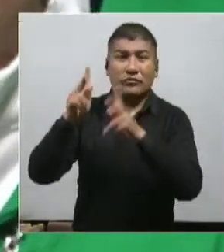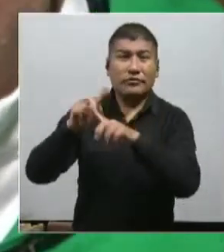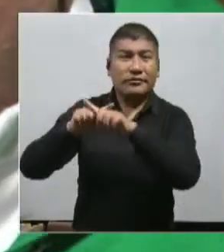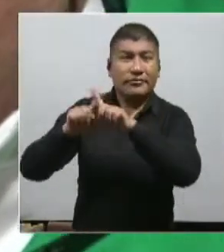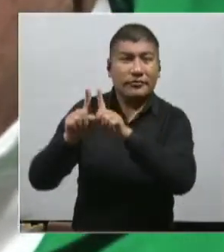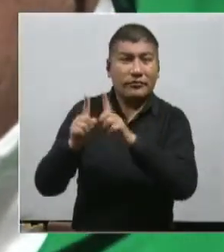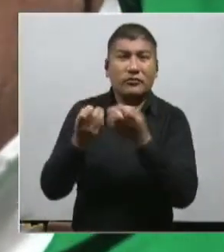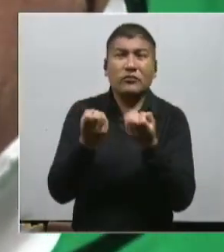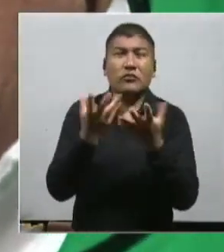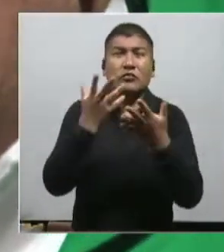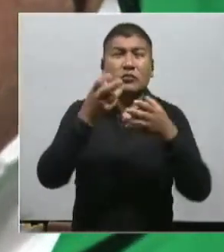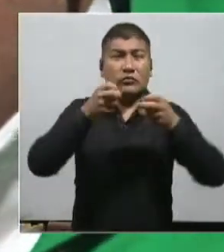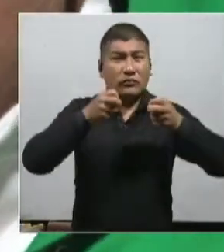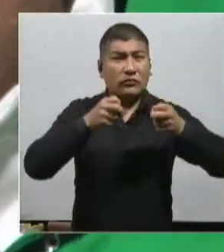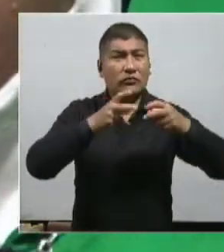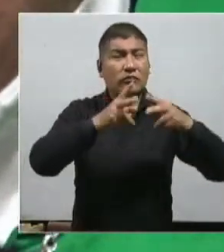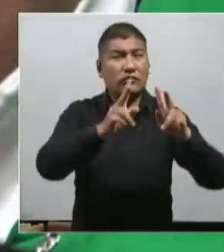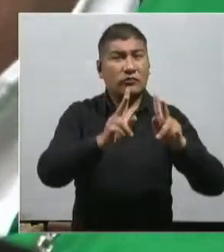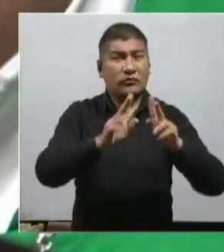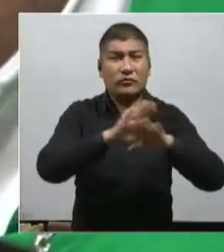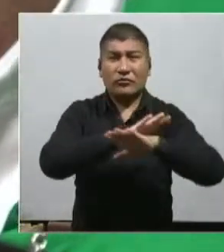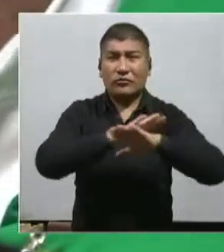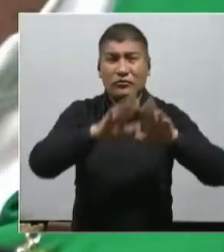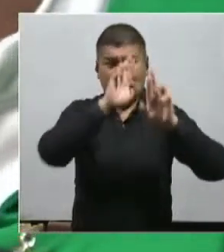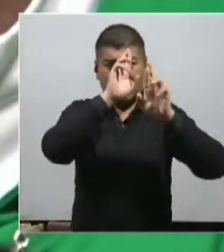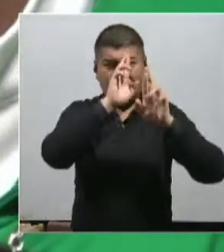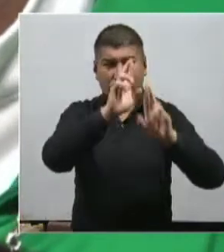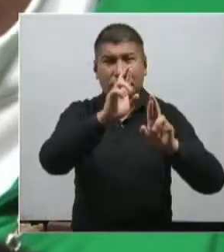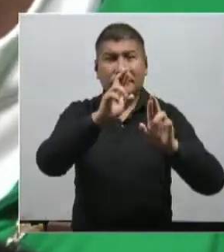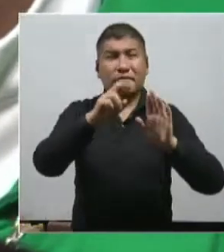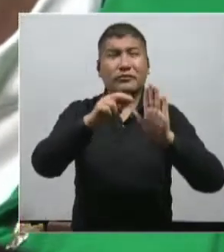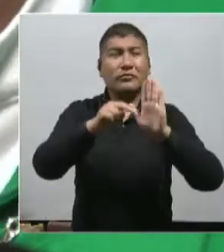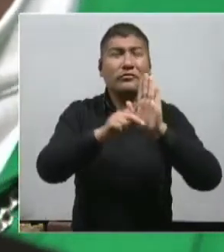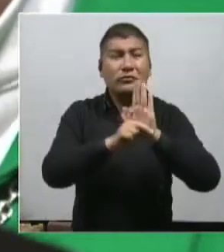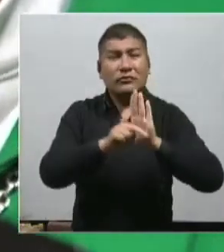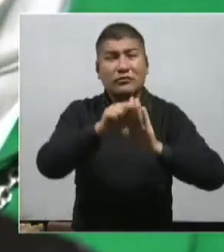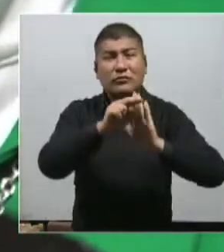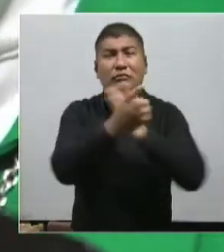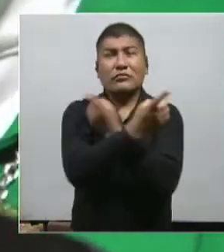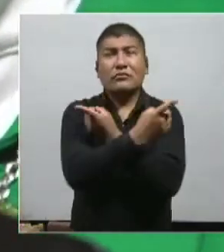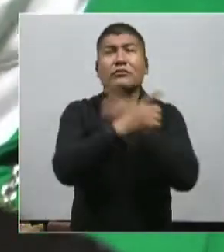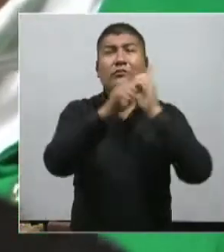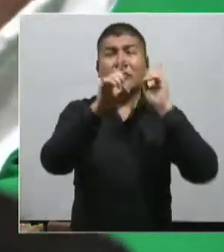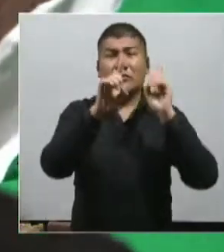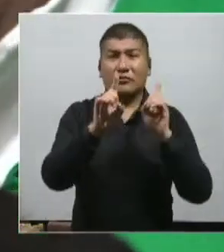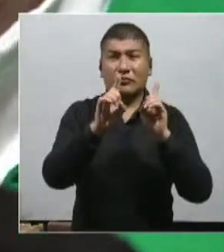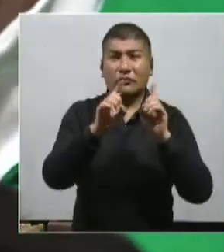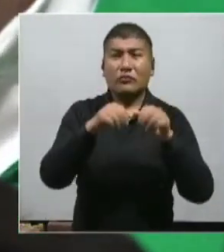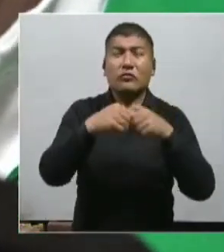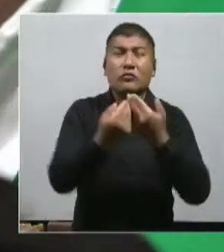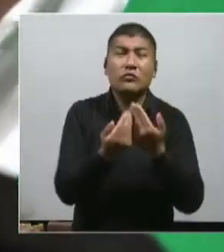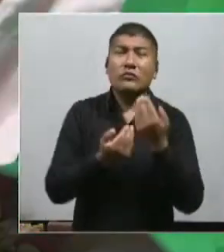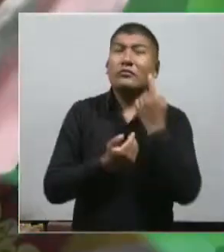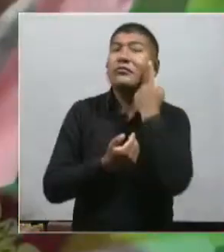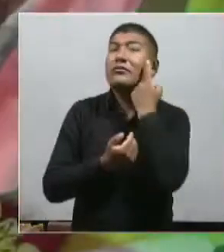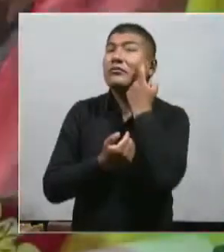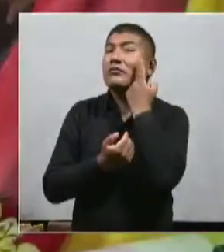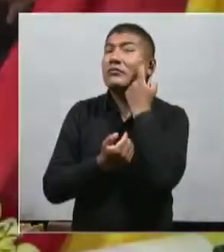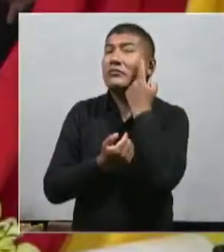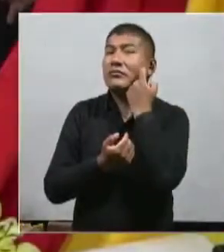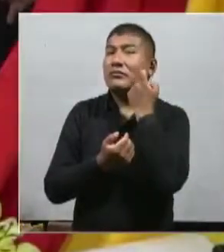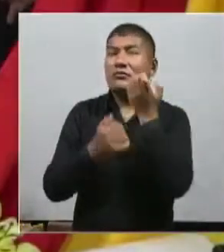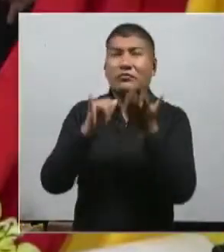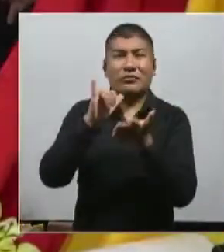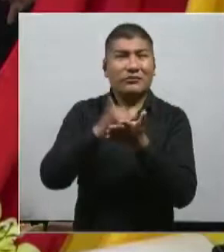En muchas oportunidades, sin respetos a las normas democráticas, como acaba de suceder, y eso no